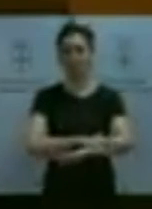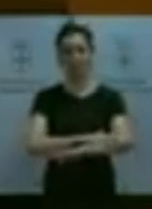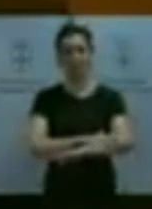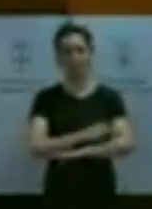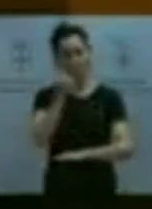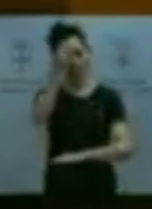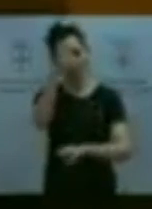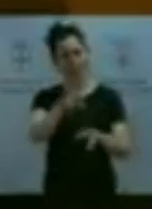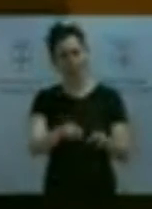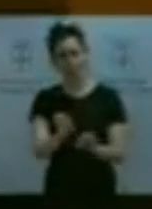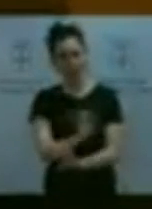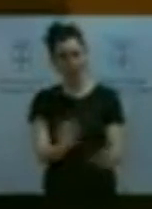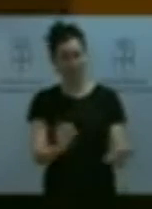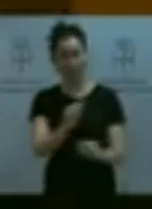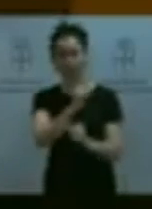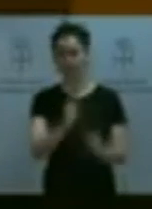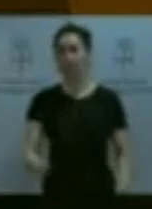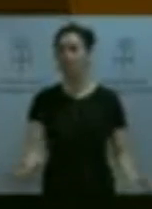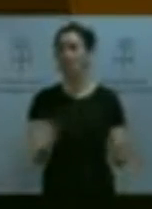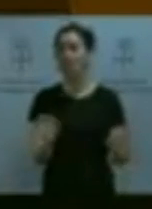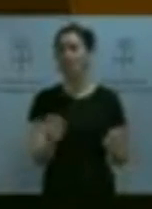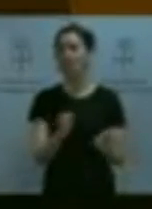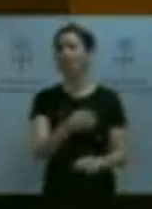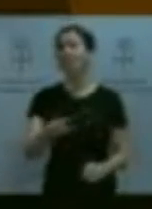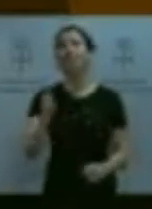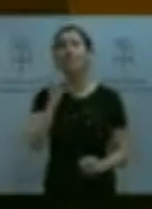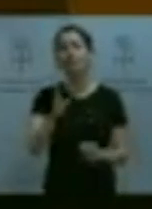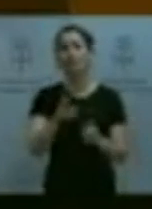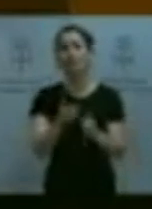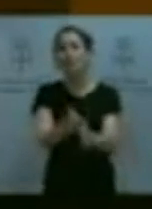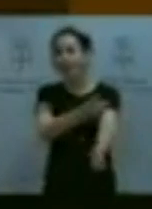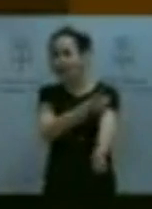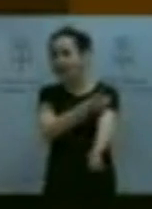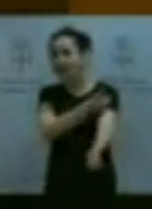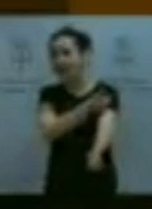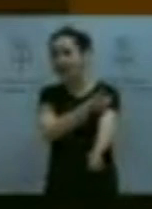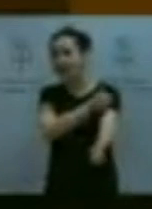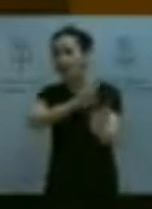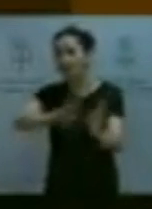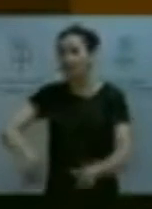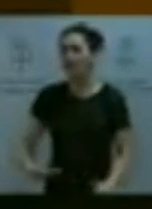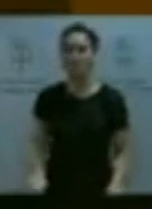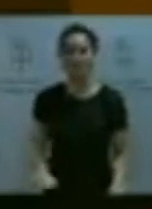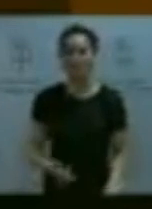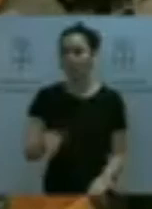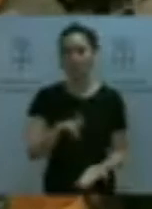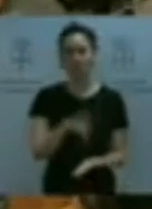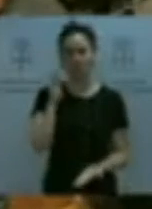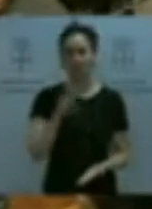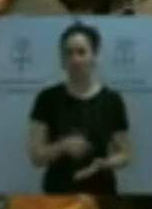este. A la cola en todos los parámetros de industria turística de España. No, no podemos estar orgullosos, consejero.